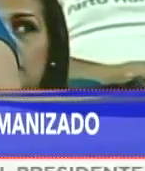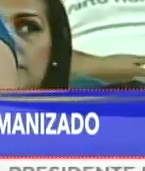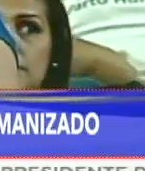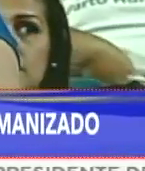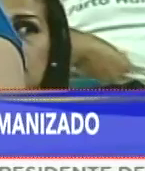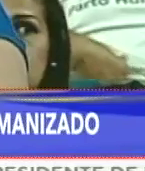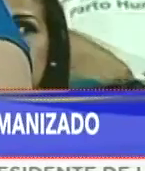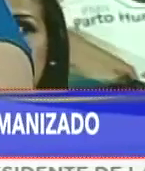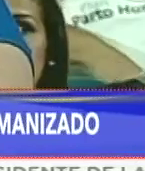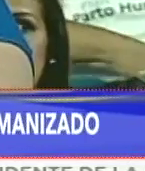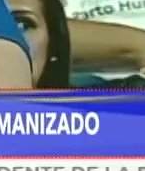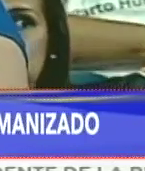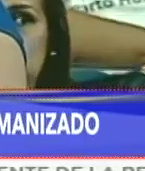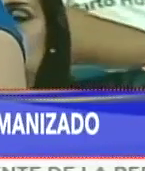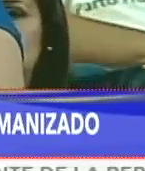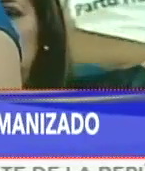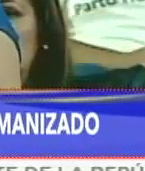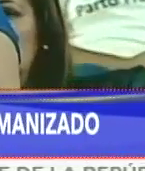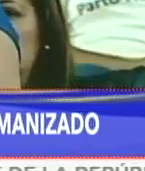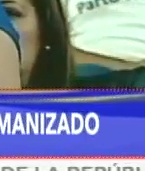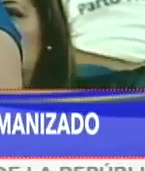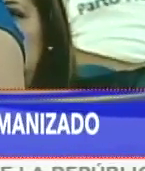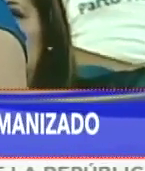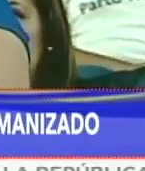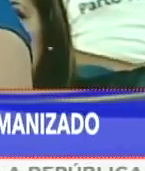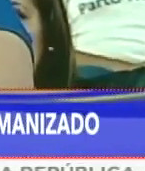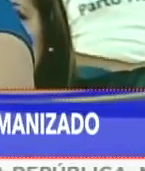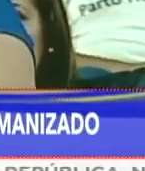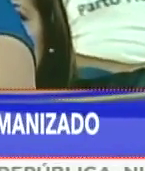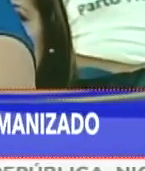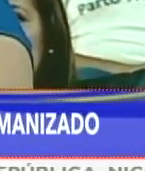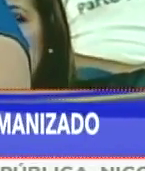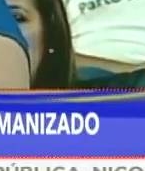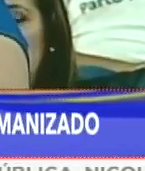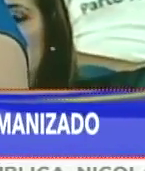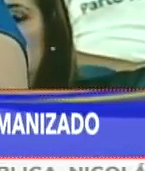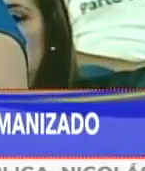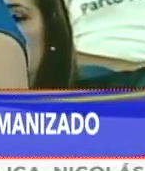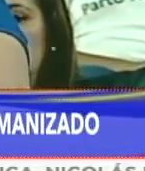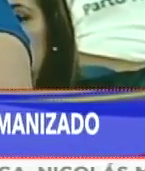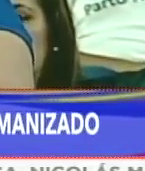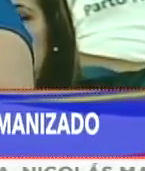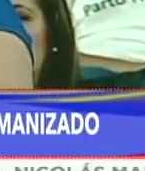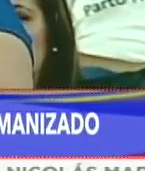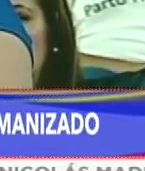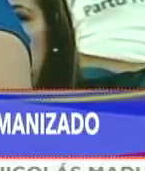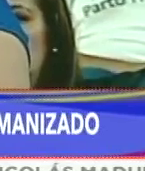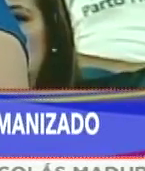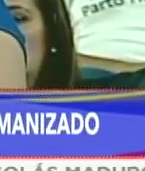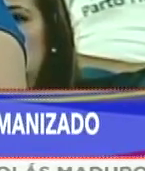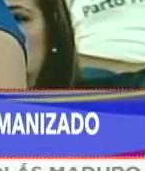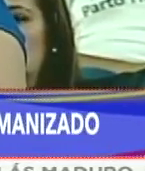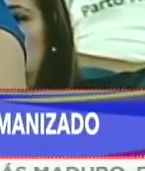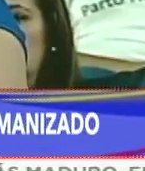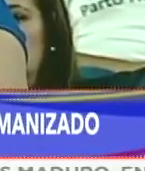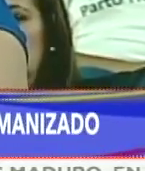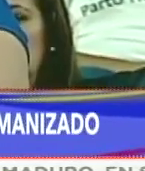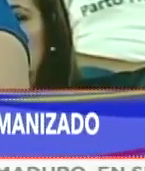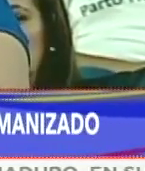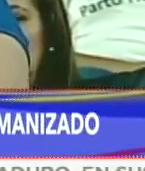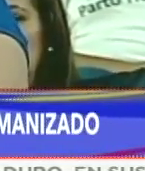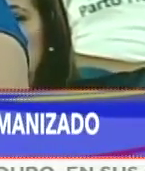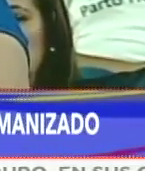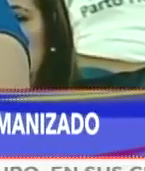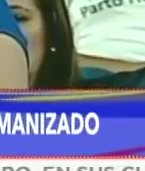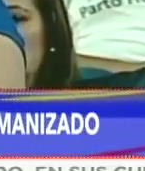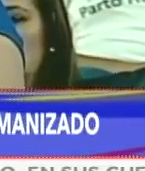nos ha pedido, presidente, que avancemos en el proceso de atención de las víctimas de la guerra económica, con una visión socialista, con